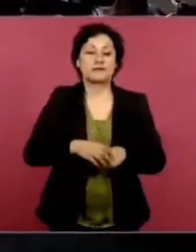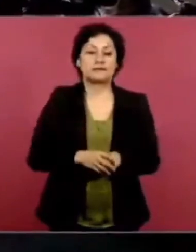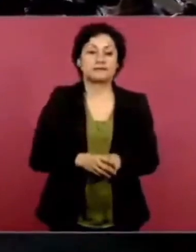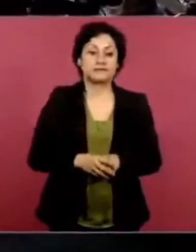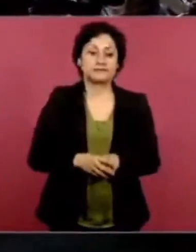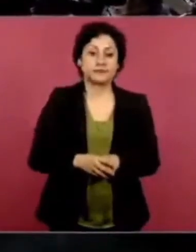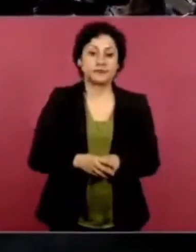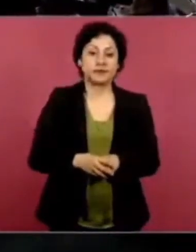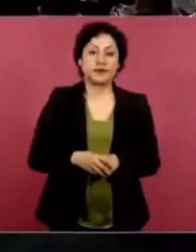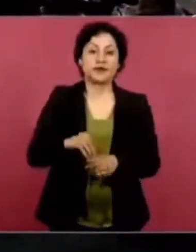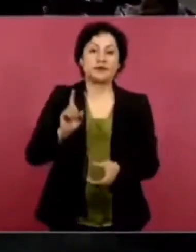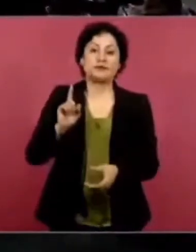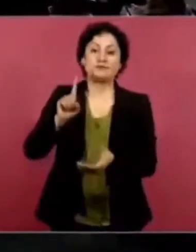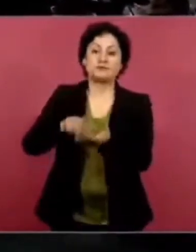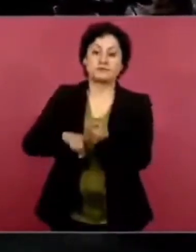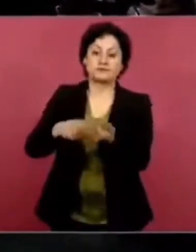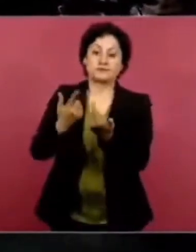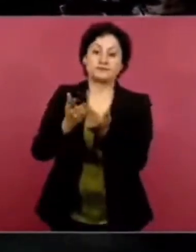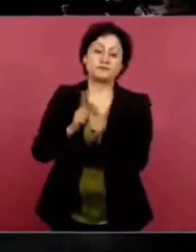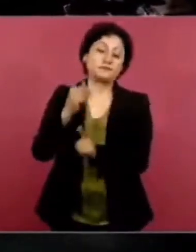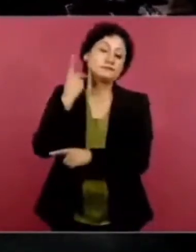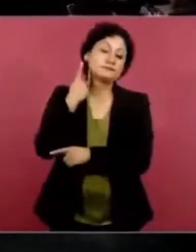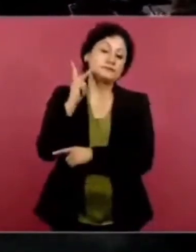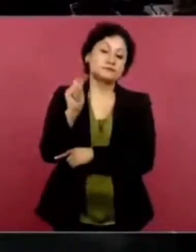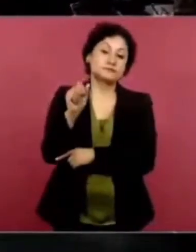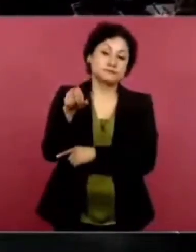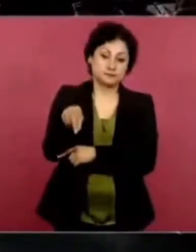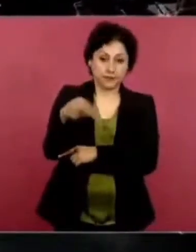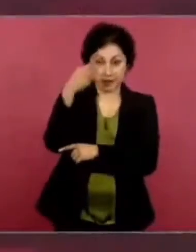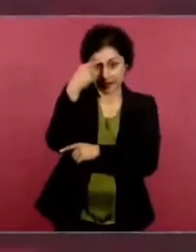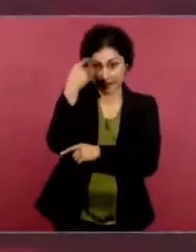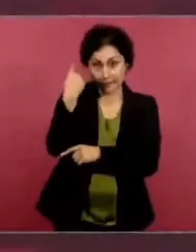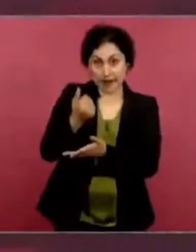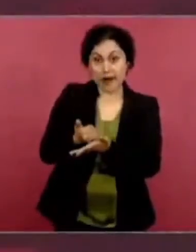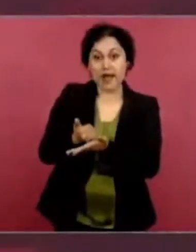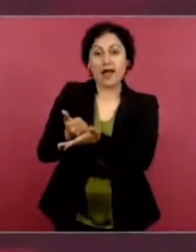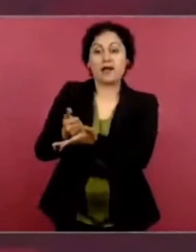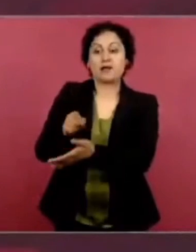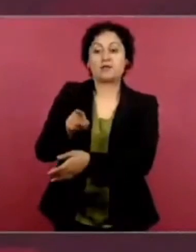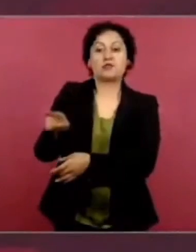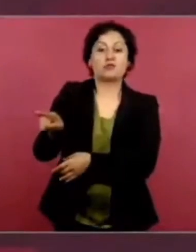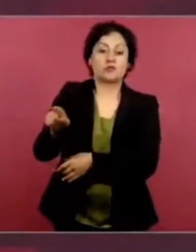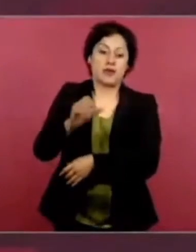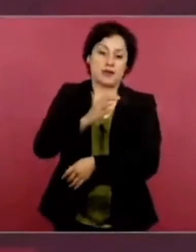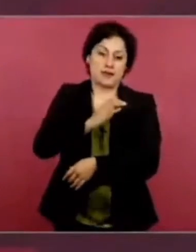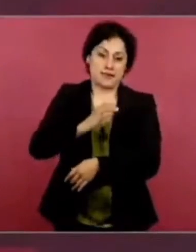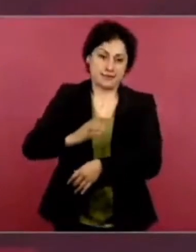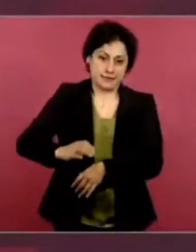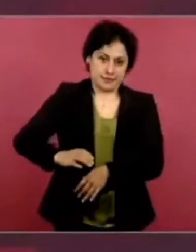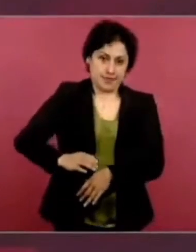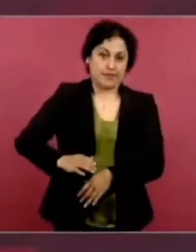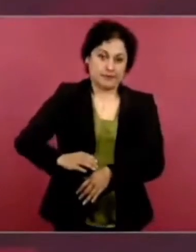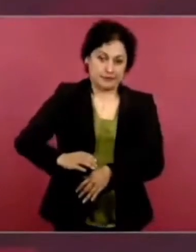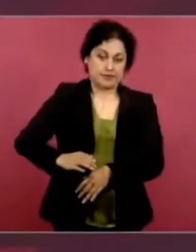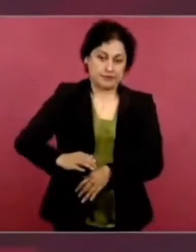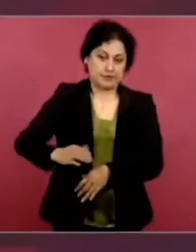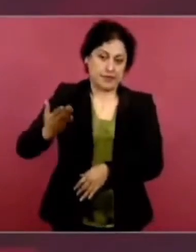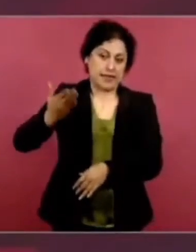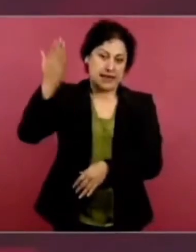del PAN para ayudar al candidato a la presidencia de ese partido.